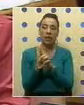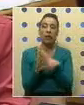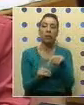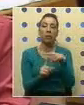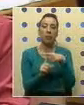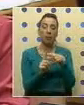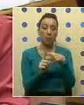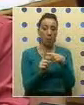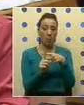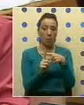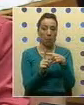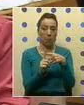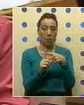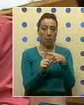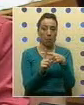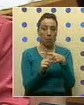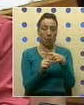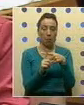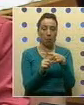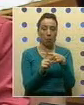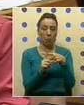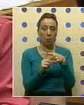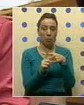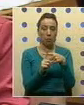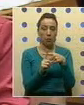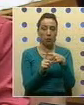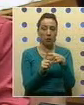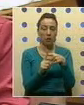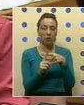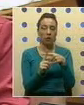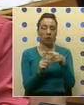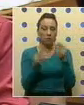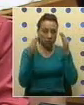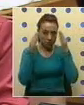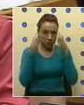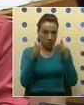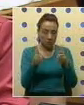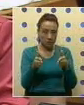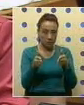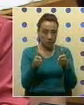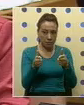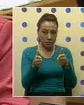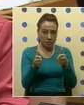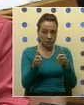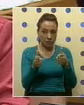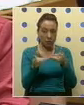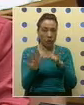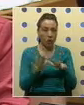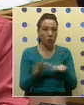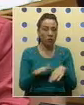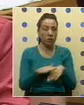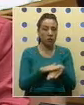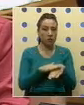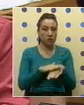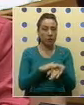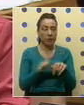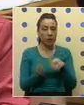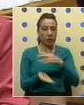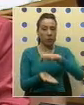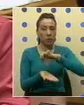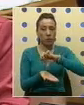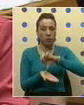positiva, una ley que no cabe duda que enfoca hacia un elemento esencial en nuestro país hoy